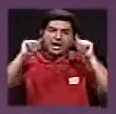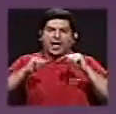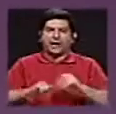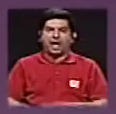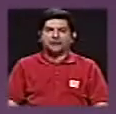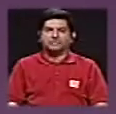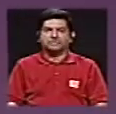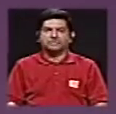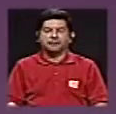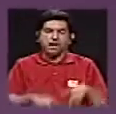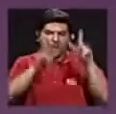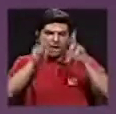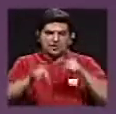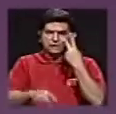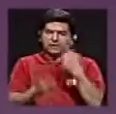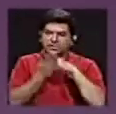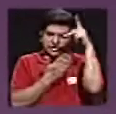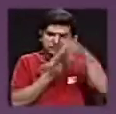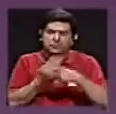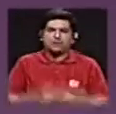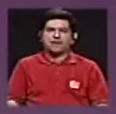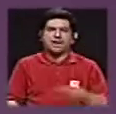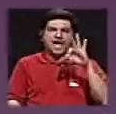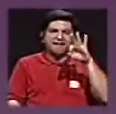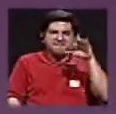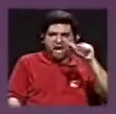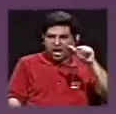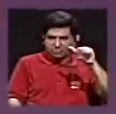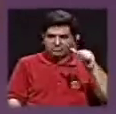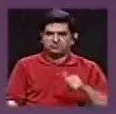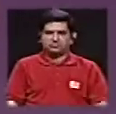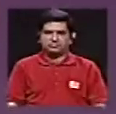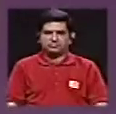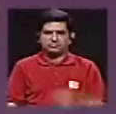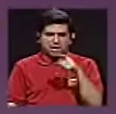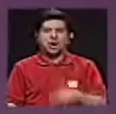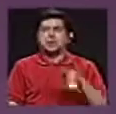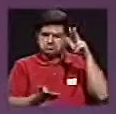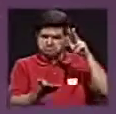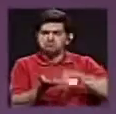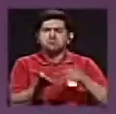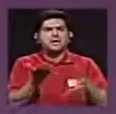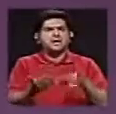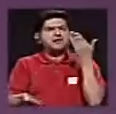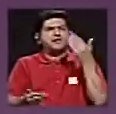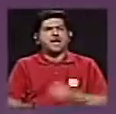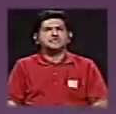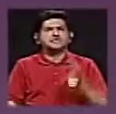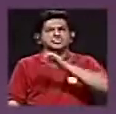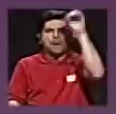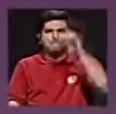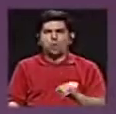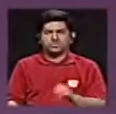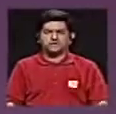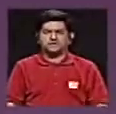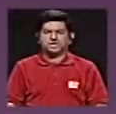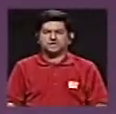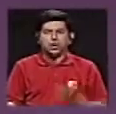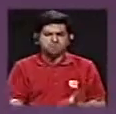antes las personas que nos están viendo que el frente amplio y avaló casi en un 100% la